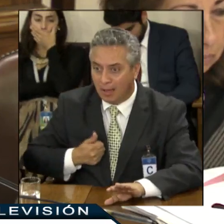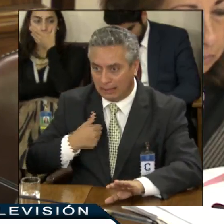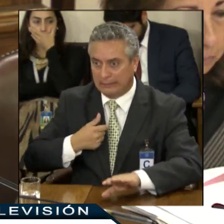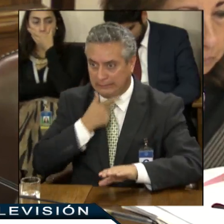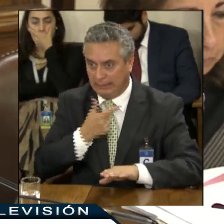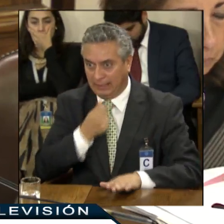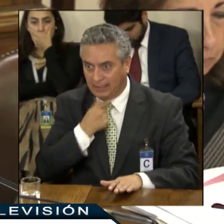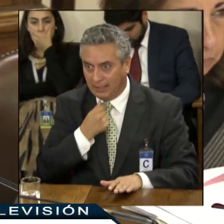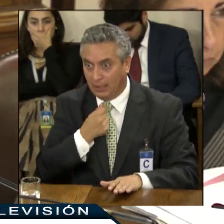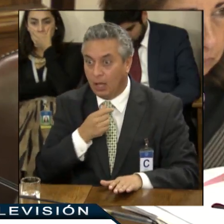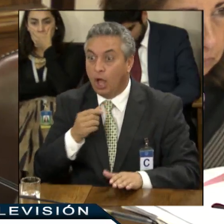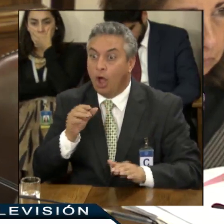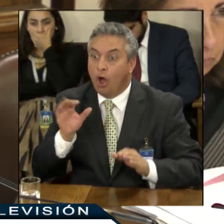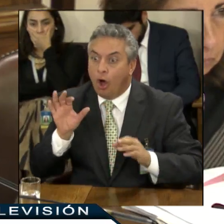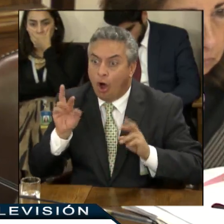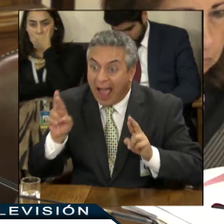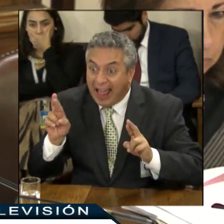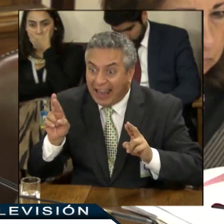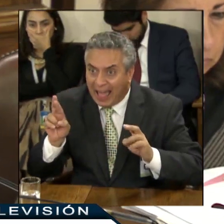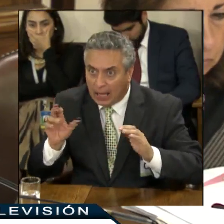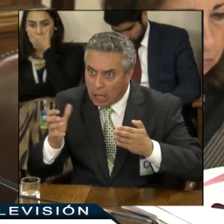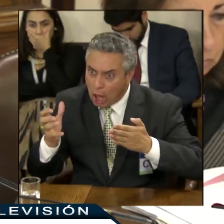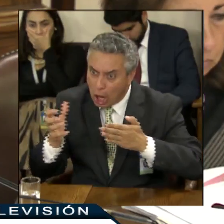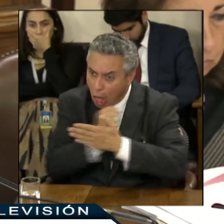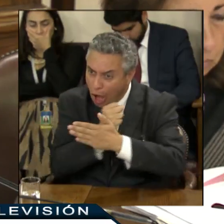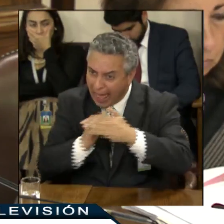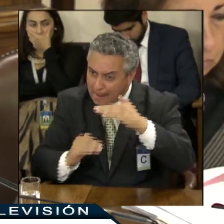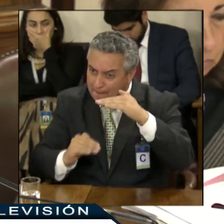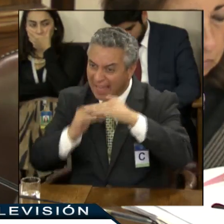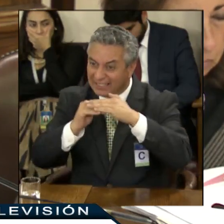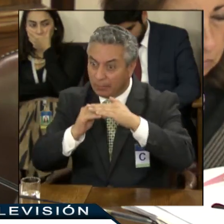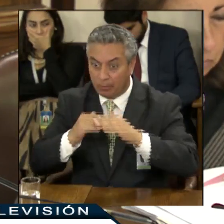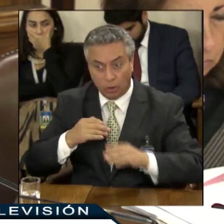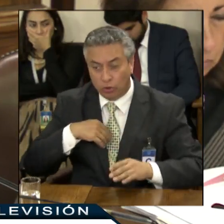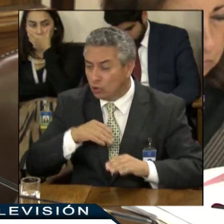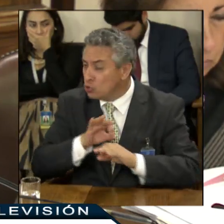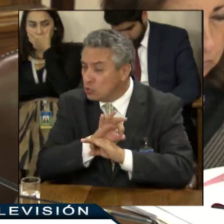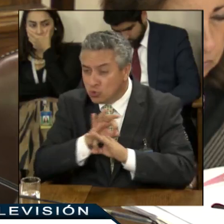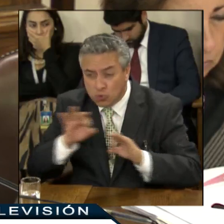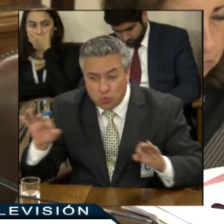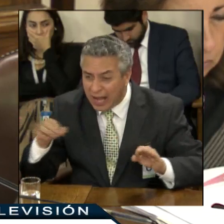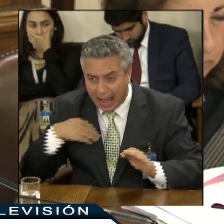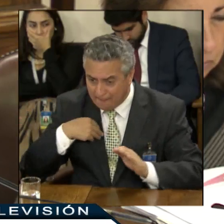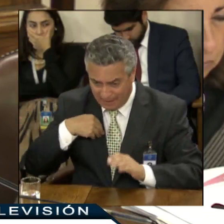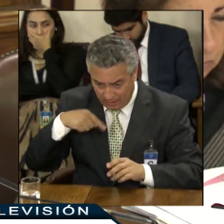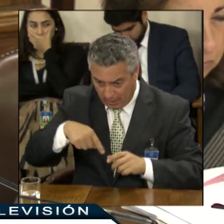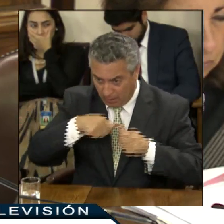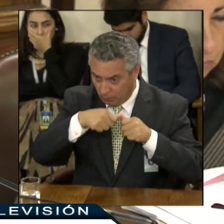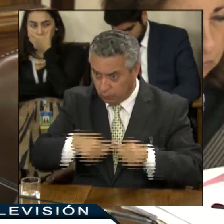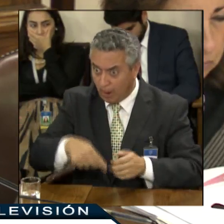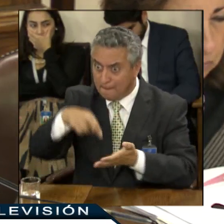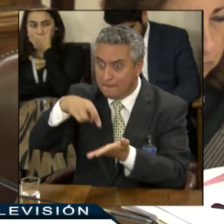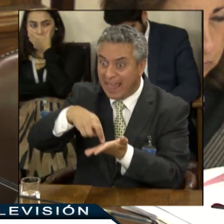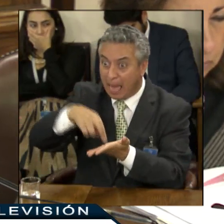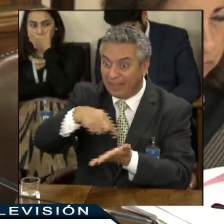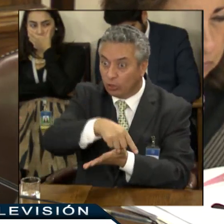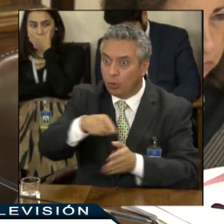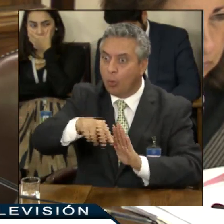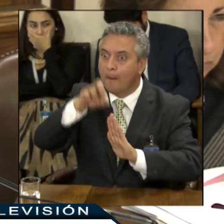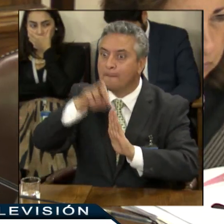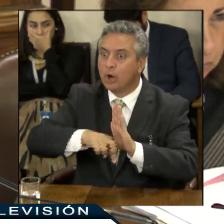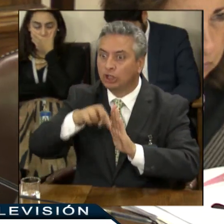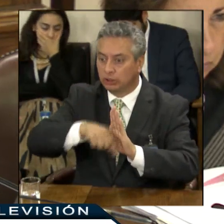y ojalá tratando de lograr el máximo pero ningún proyecto que a mí me ha tocado votar en este parlamento nunca he votado un